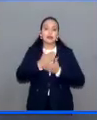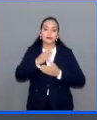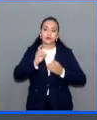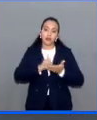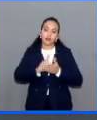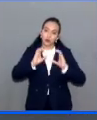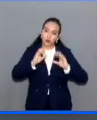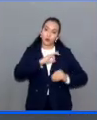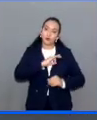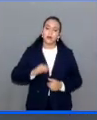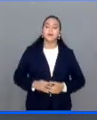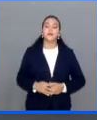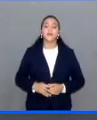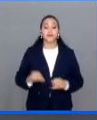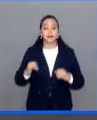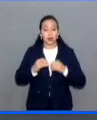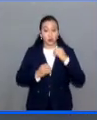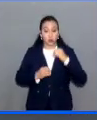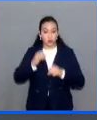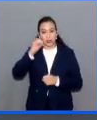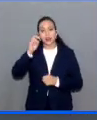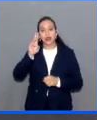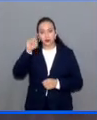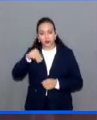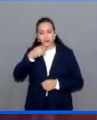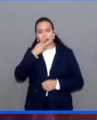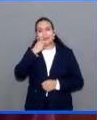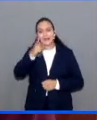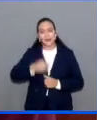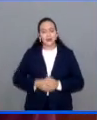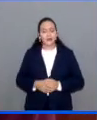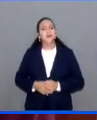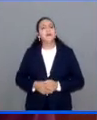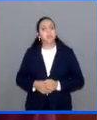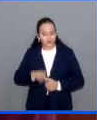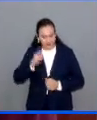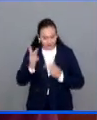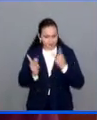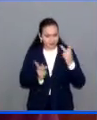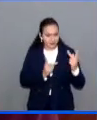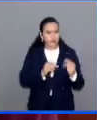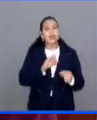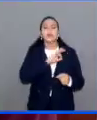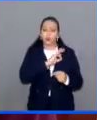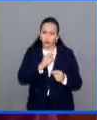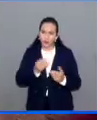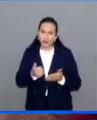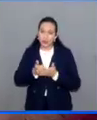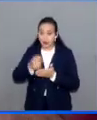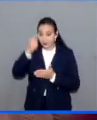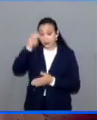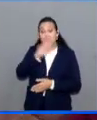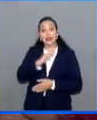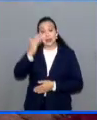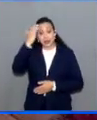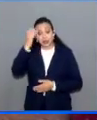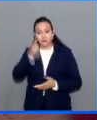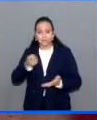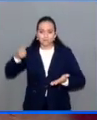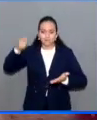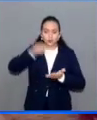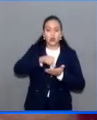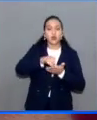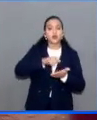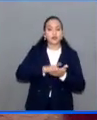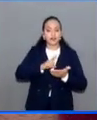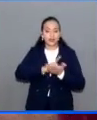Investigaciones Jurídicas de la UNAM, el jurista agregó que la opinión consultiva puede impulsar el reconocimiento constitucional del derecho al cuidado a nivel federal